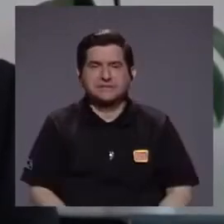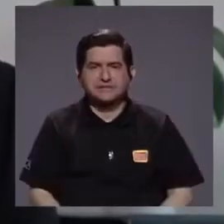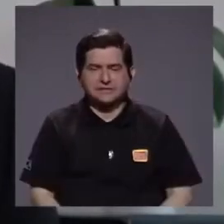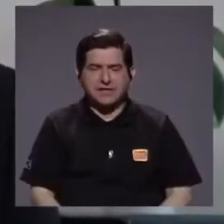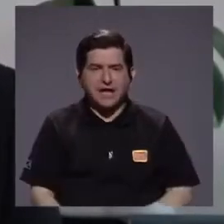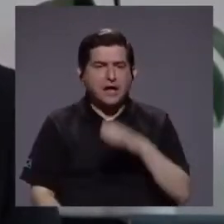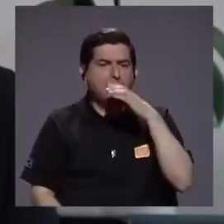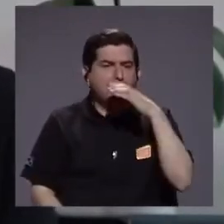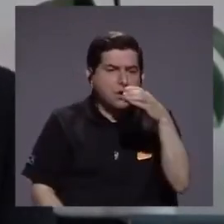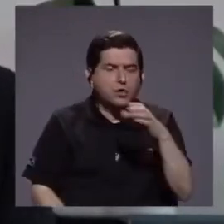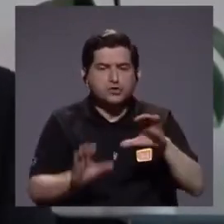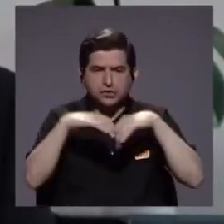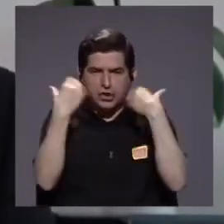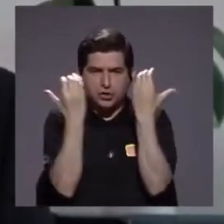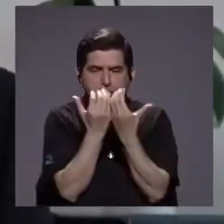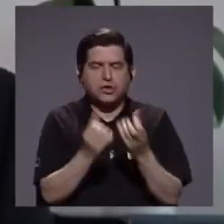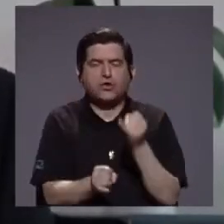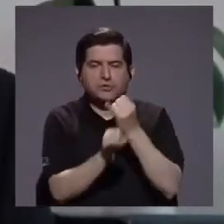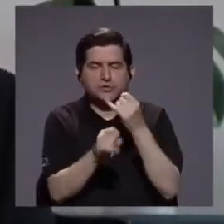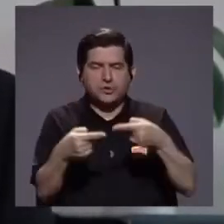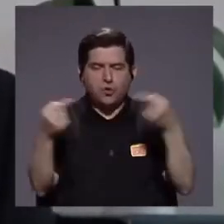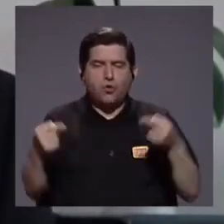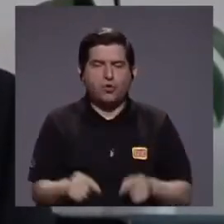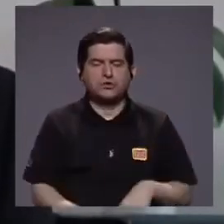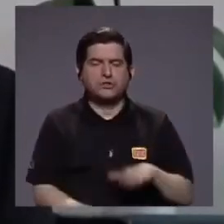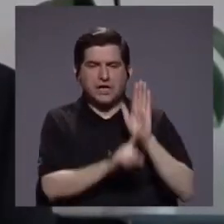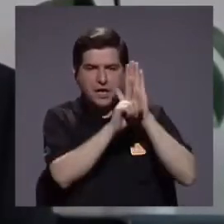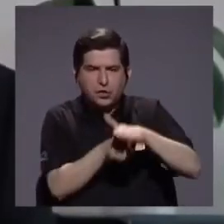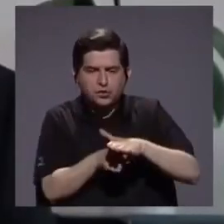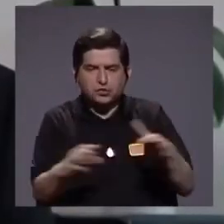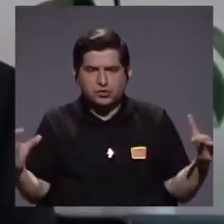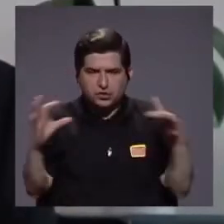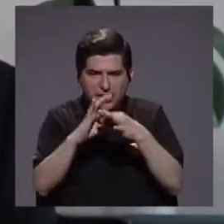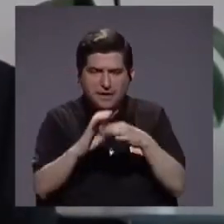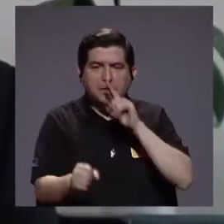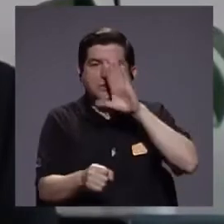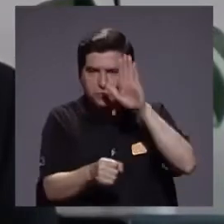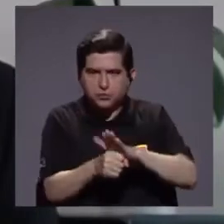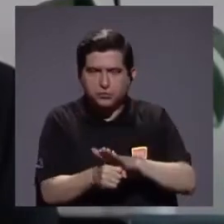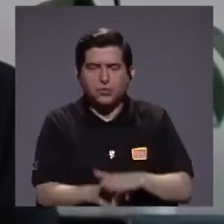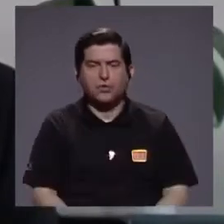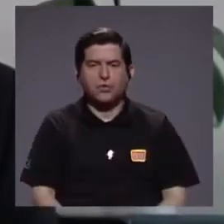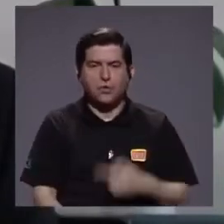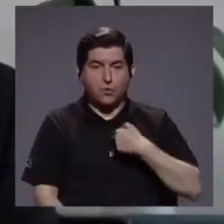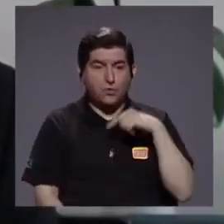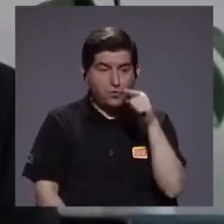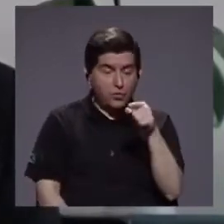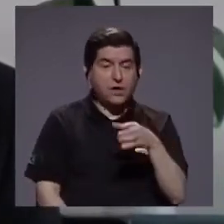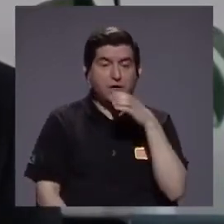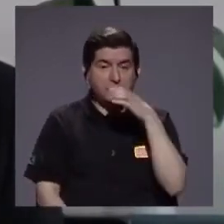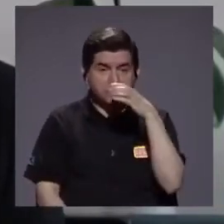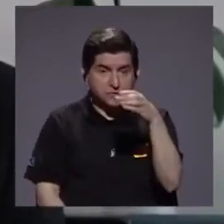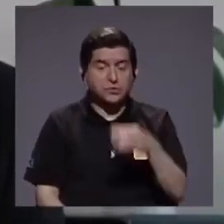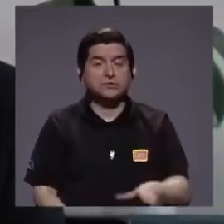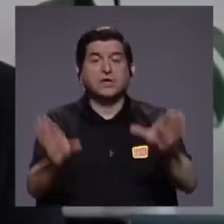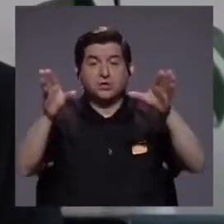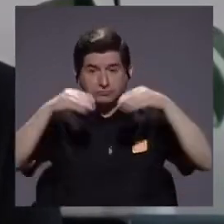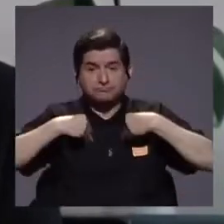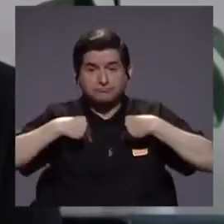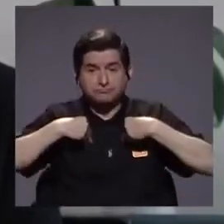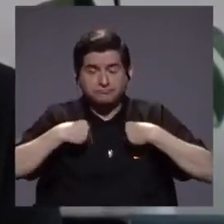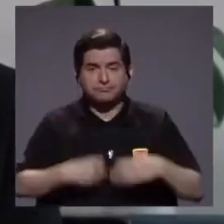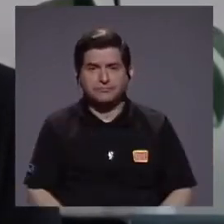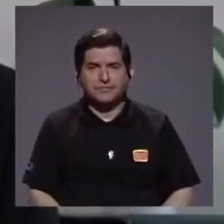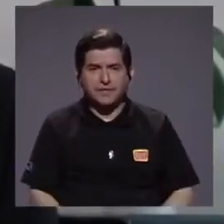las recomendaciones de la Comisión Institucional contra el Hostigamiento Sexual. Uno debe acoger esas recomendaciones